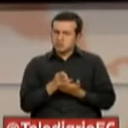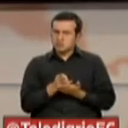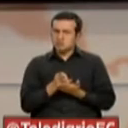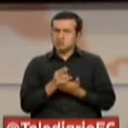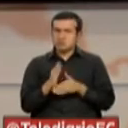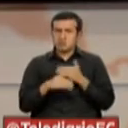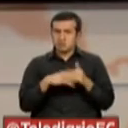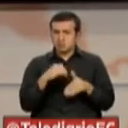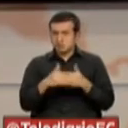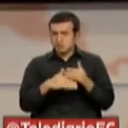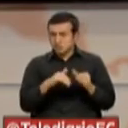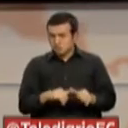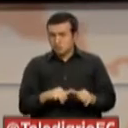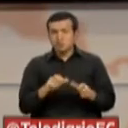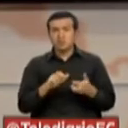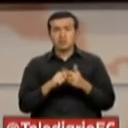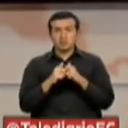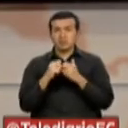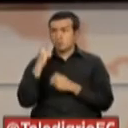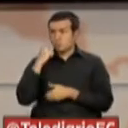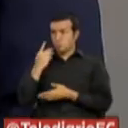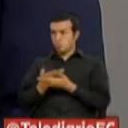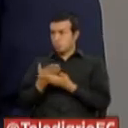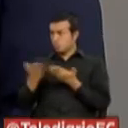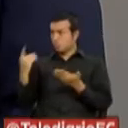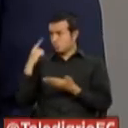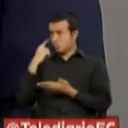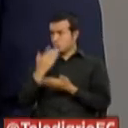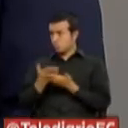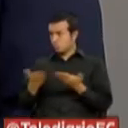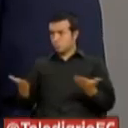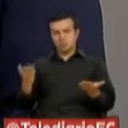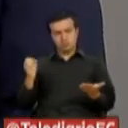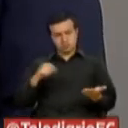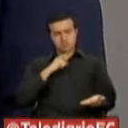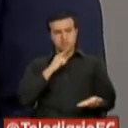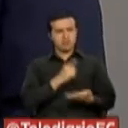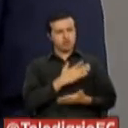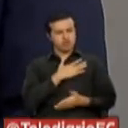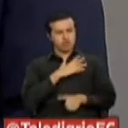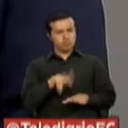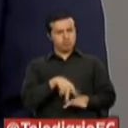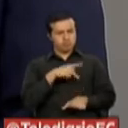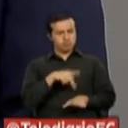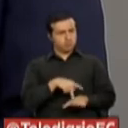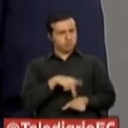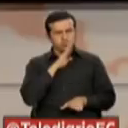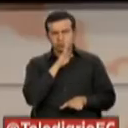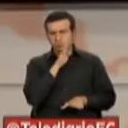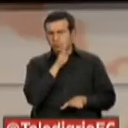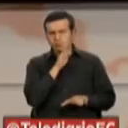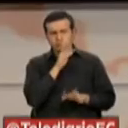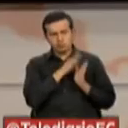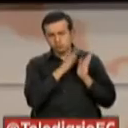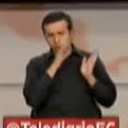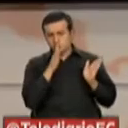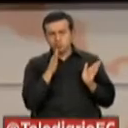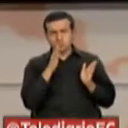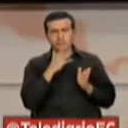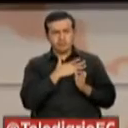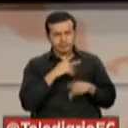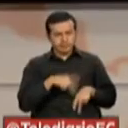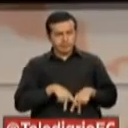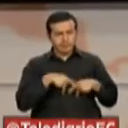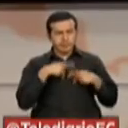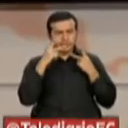las cosas como están. ¿Tiene evidencia usted de esto? Claro, ejerzo la profesión todo este tiempo, he vivido